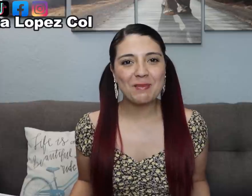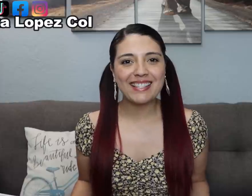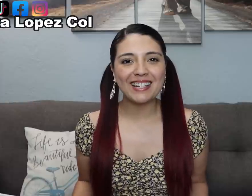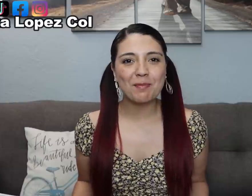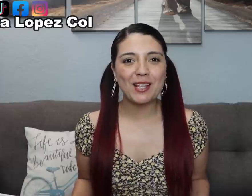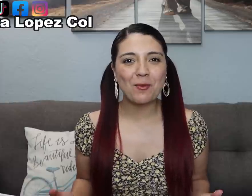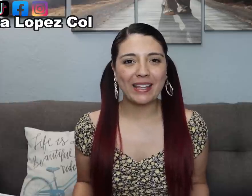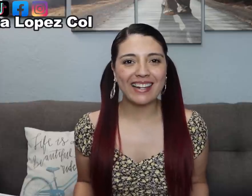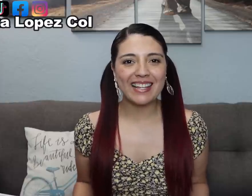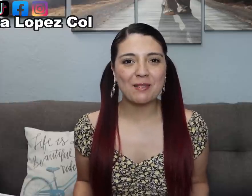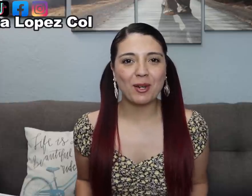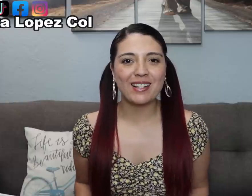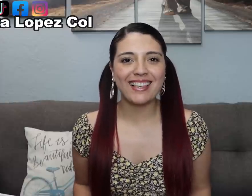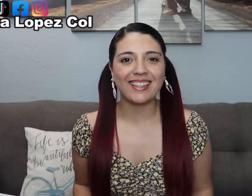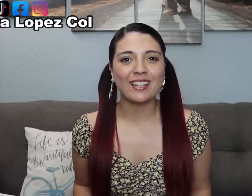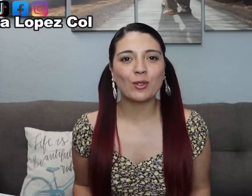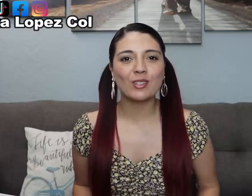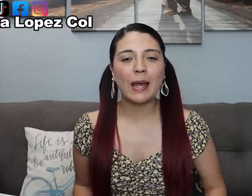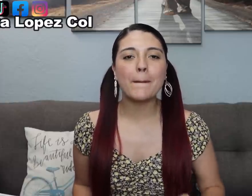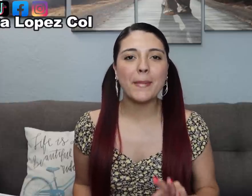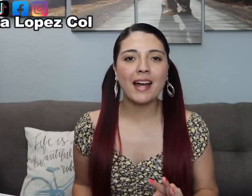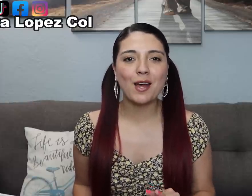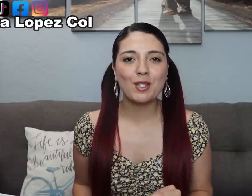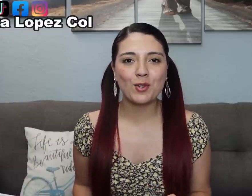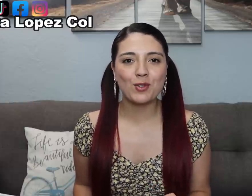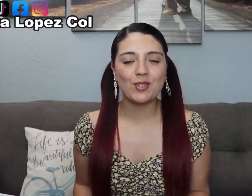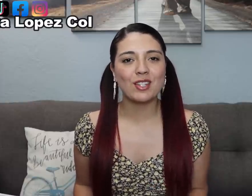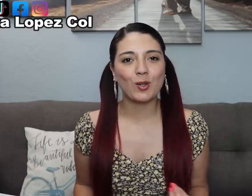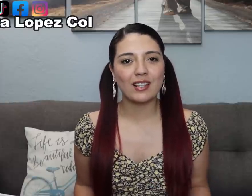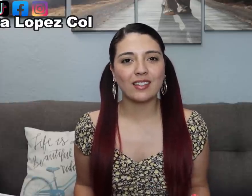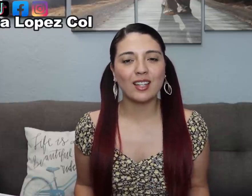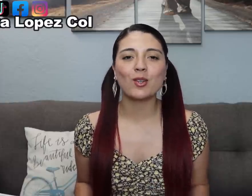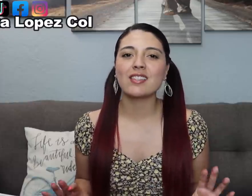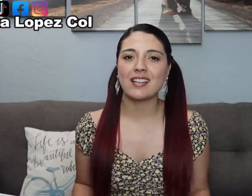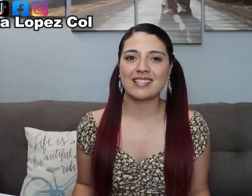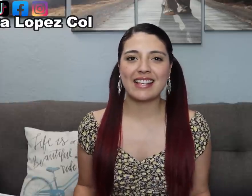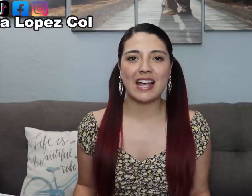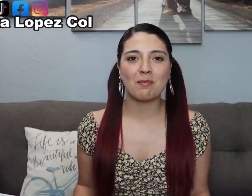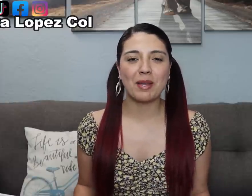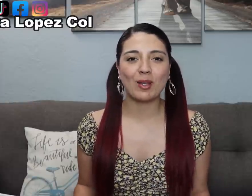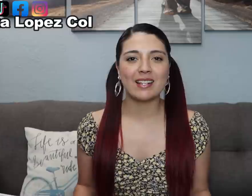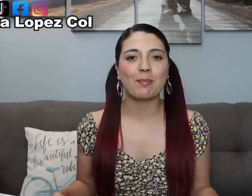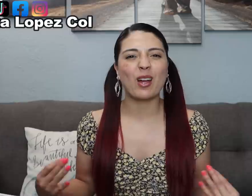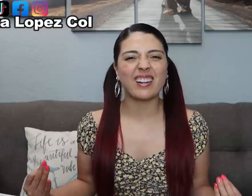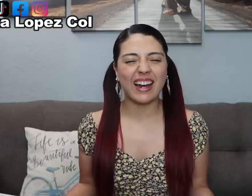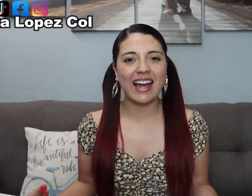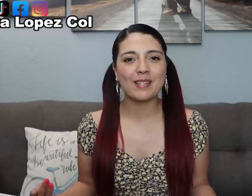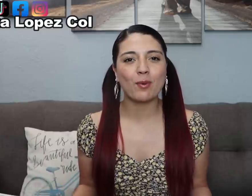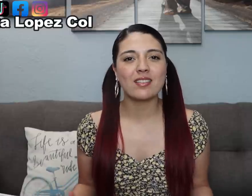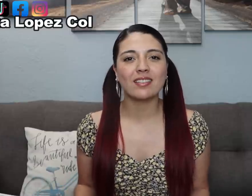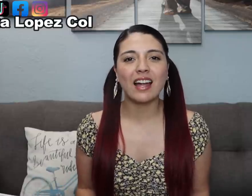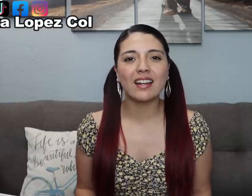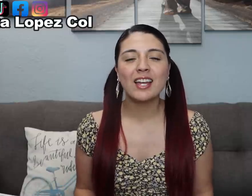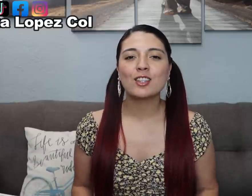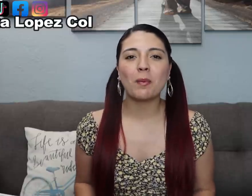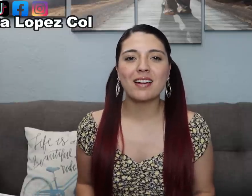Hola, hola, ¿cómo están? ¿Cómo se encuentran? Espero que estén teniendo un día maravilloso y si no lo están teniendo, que ya sea el momento en el que se puedan relajar, se